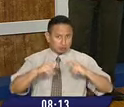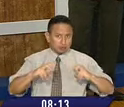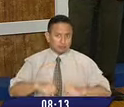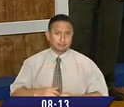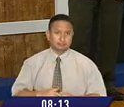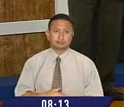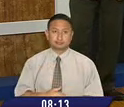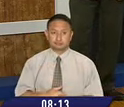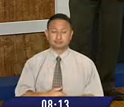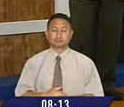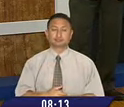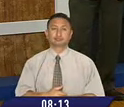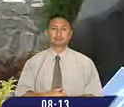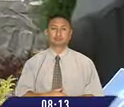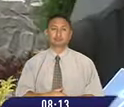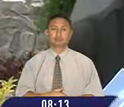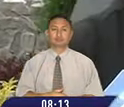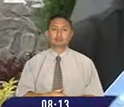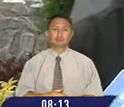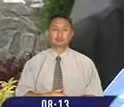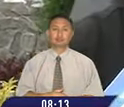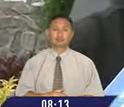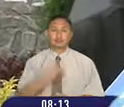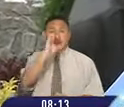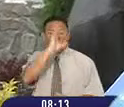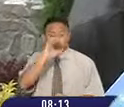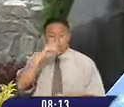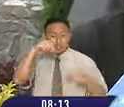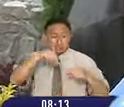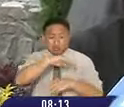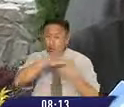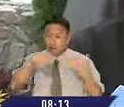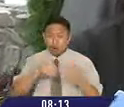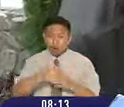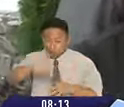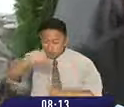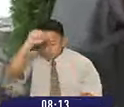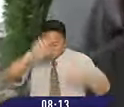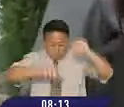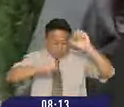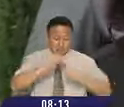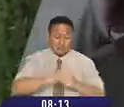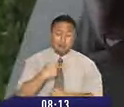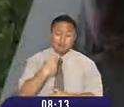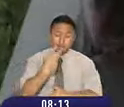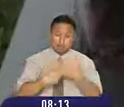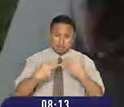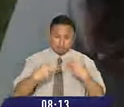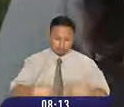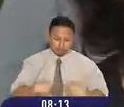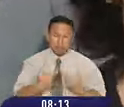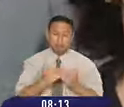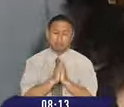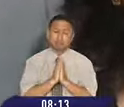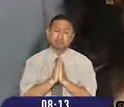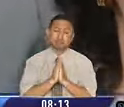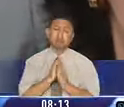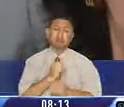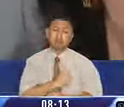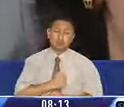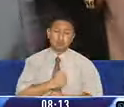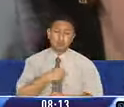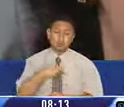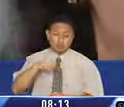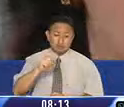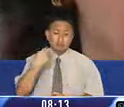investigaciones. Busquen debajo de las piedras, mi hija está viva. Por Dios, yo necesito